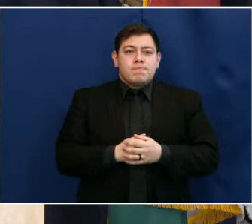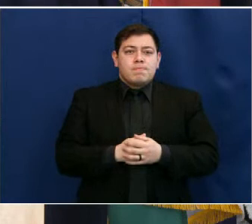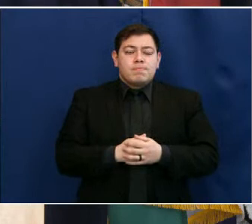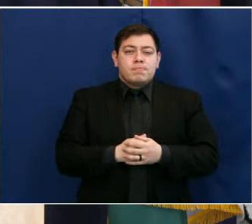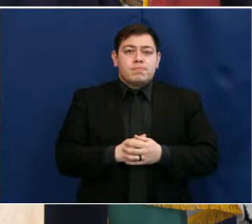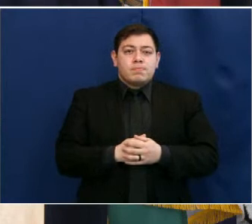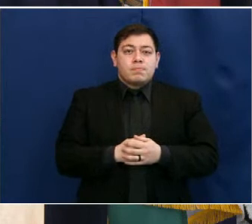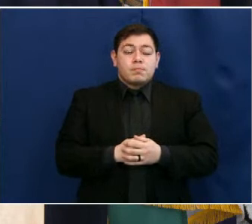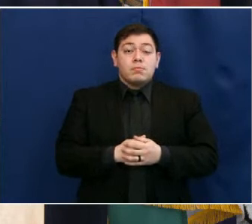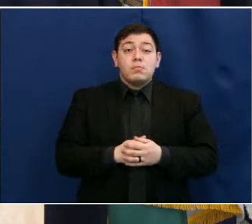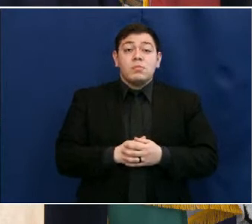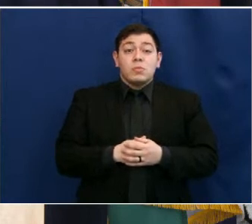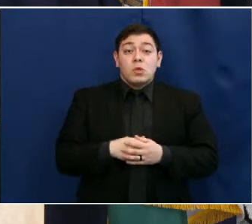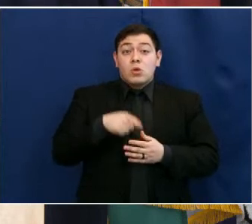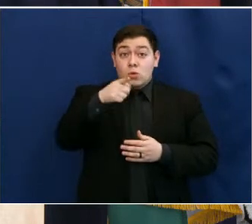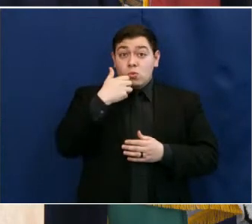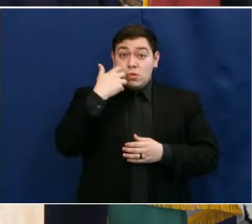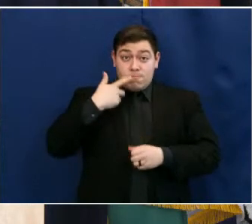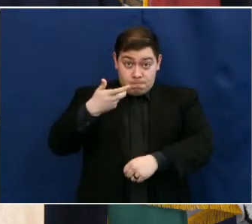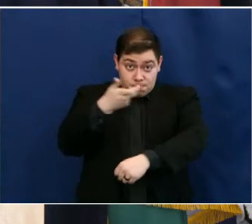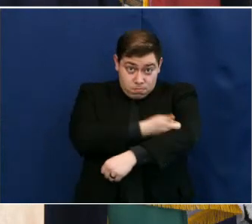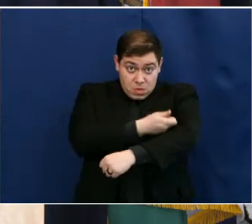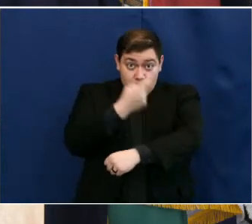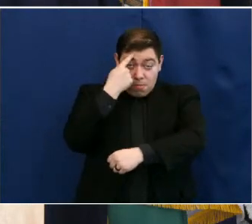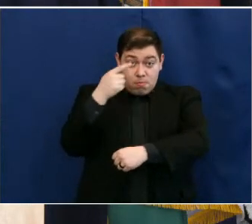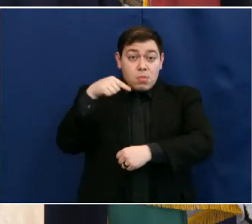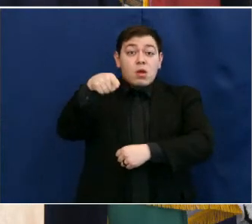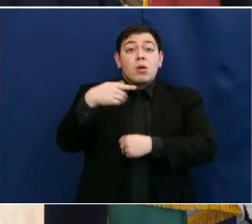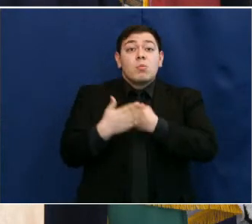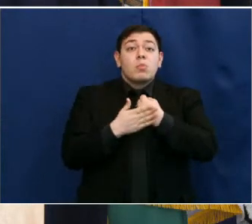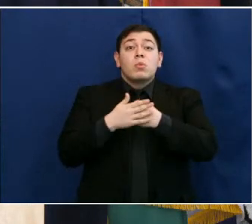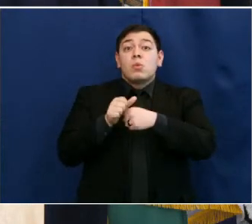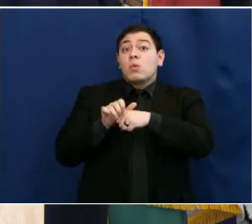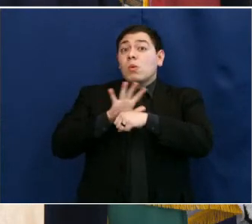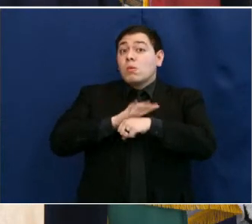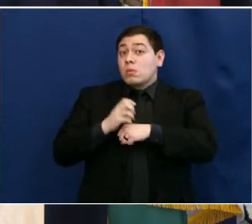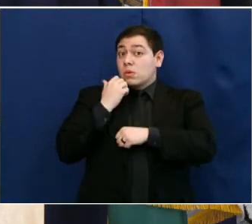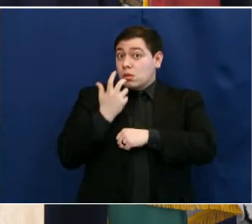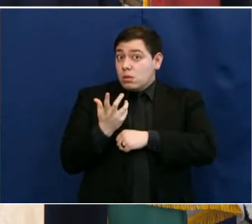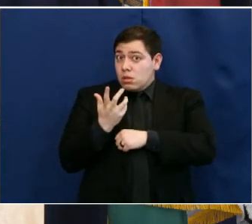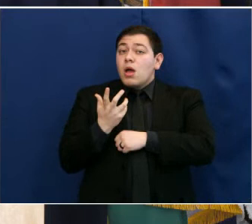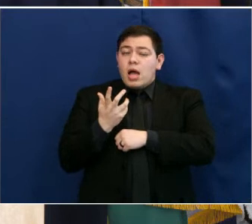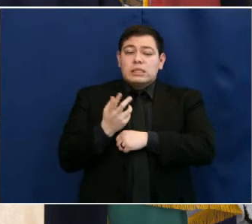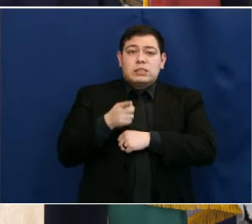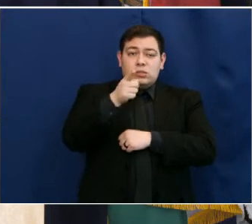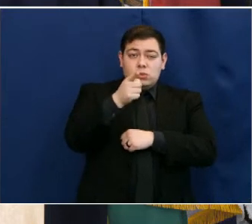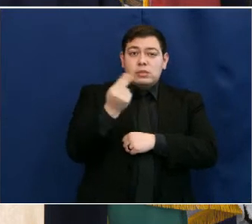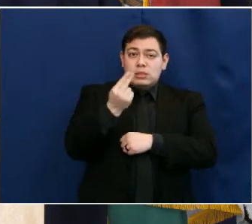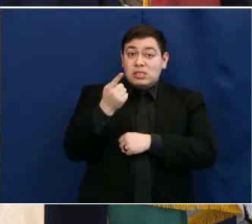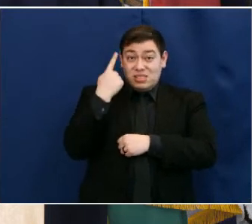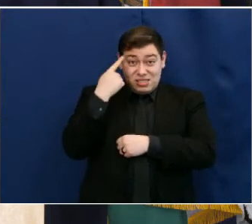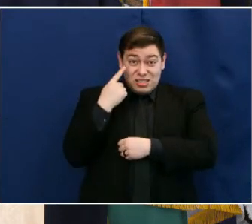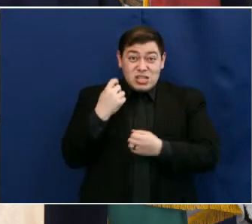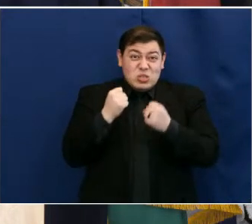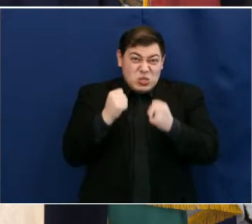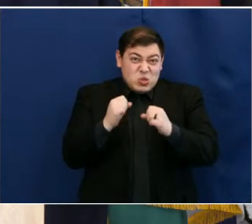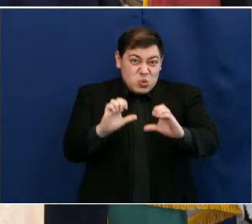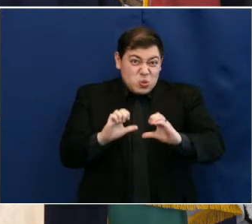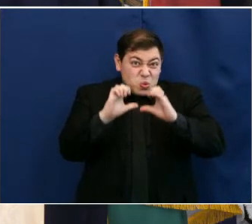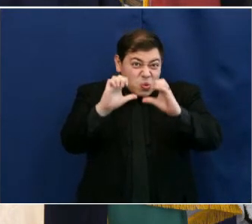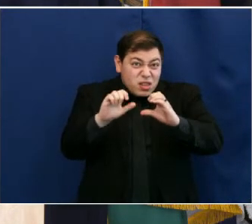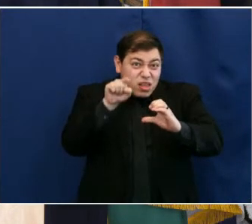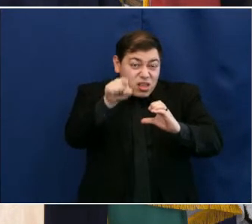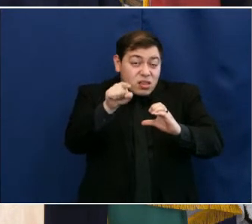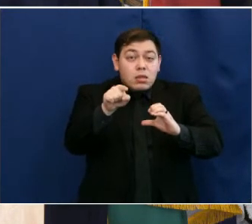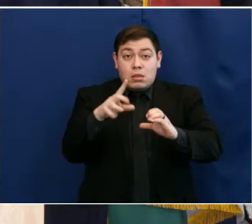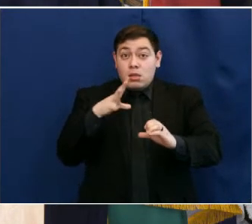Cuando sea su turno, vacúnese contra el COVID-19 para protegerse a usted y a su familia. La vacuna no contiene un virus vivo,